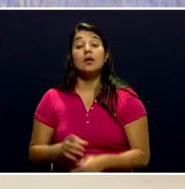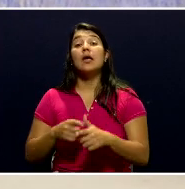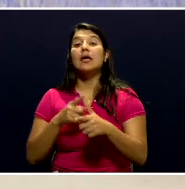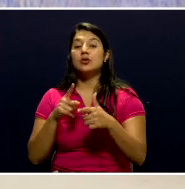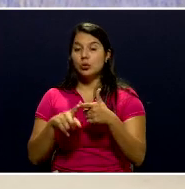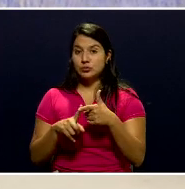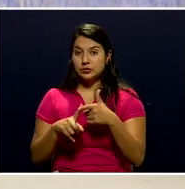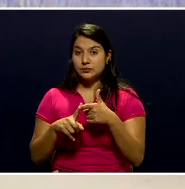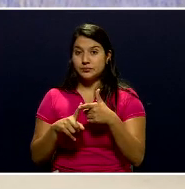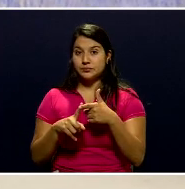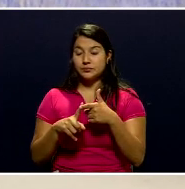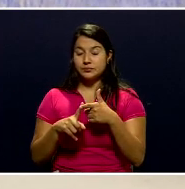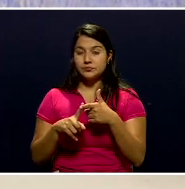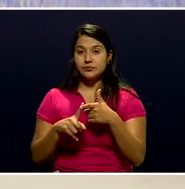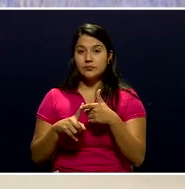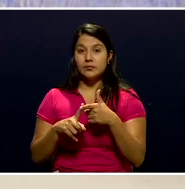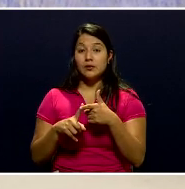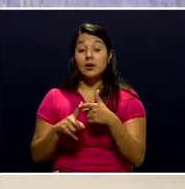Entonces,